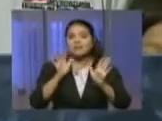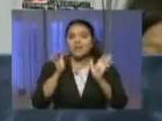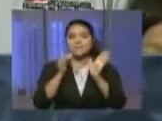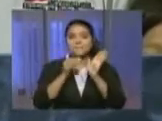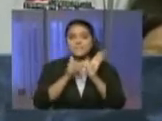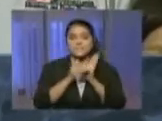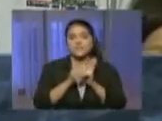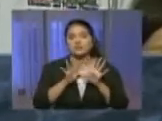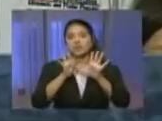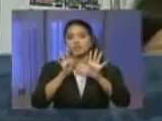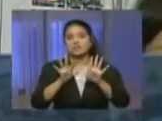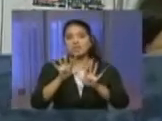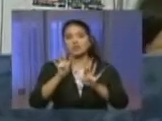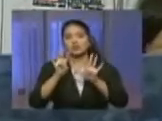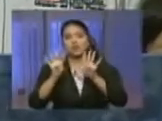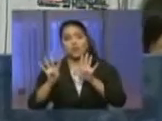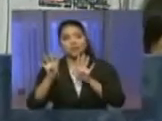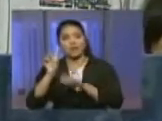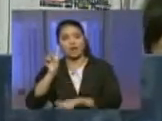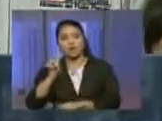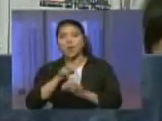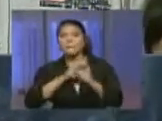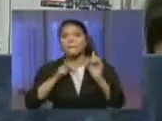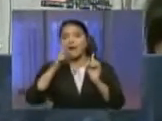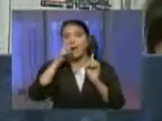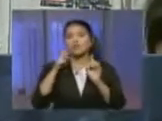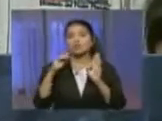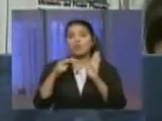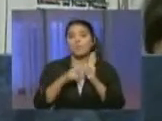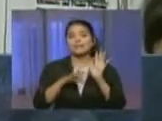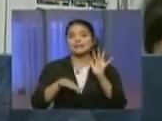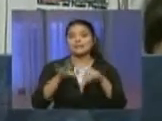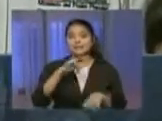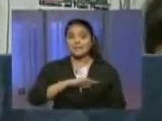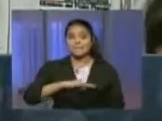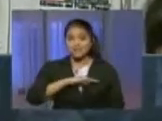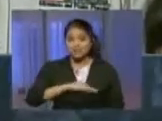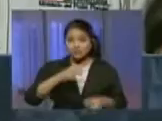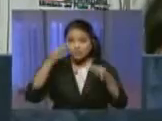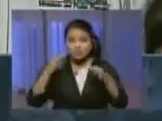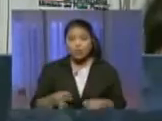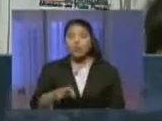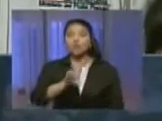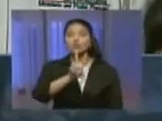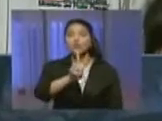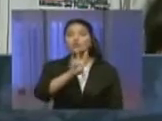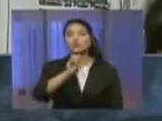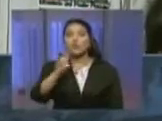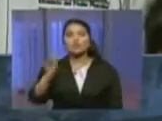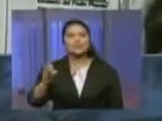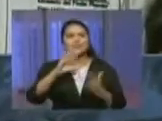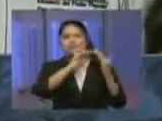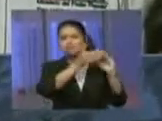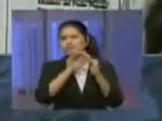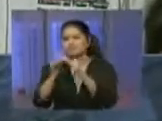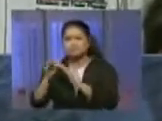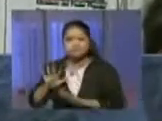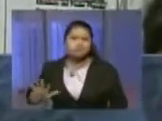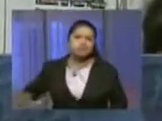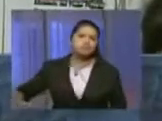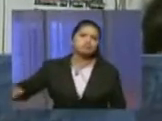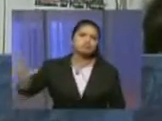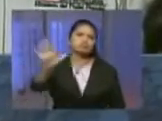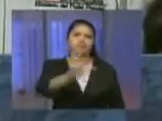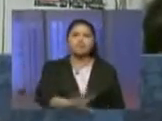pero ya en el año 2015 convertida en gran misión con 200 corredores a nivel nacional